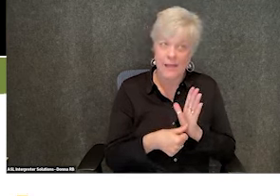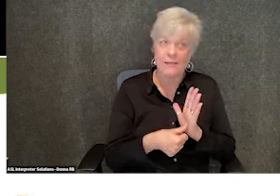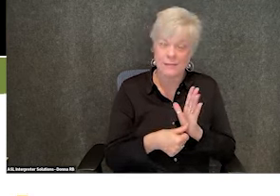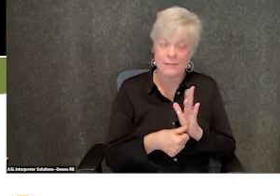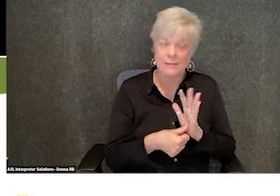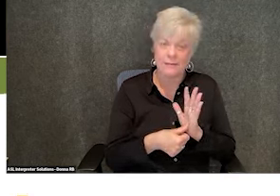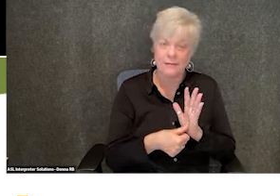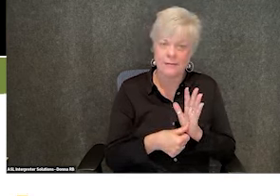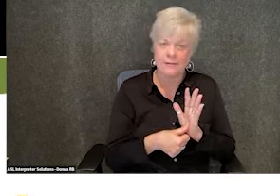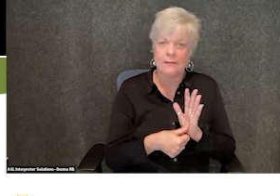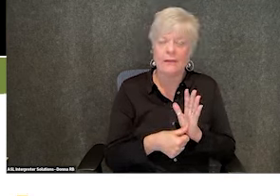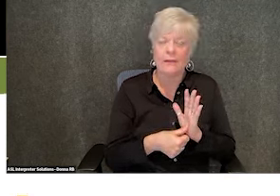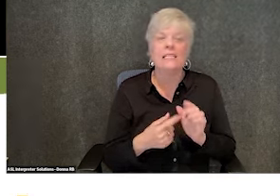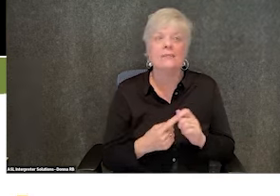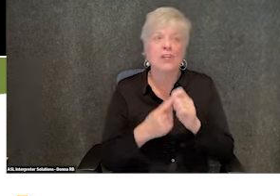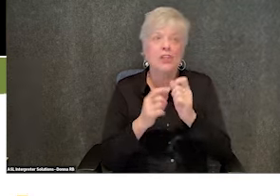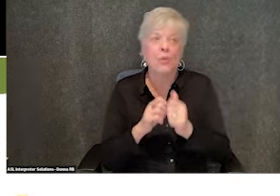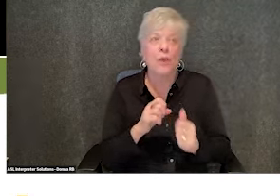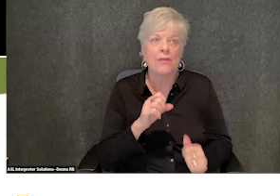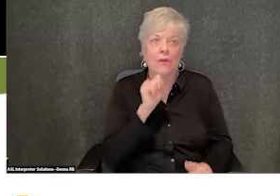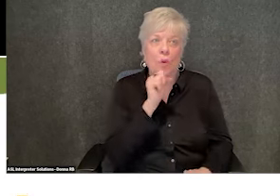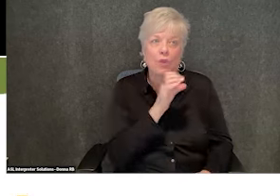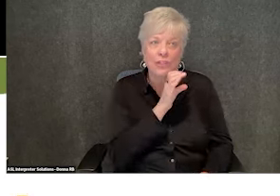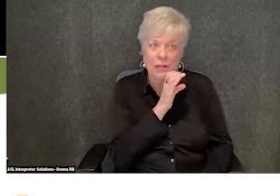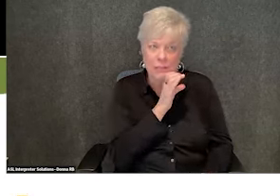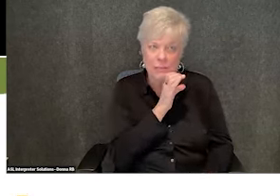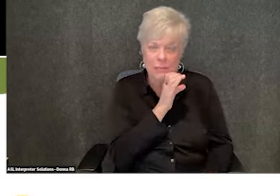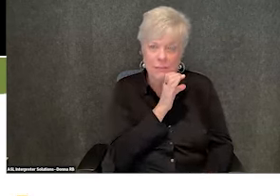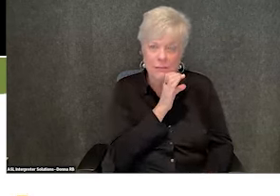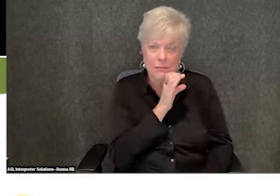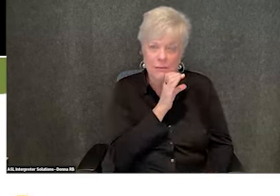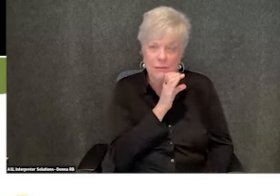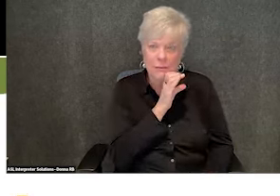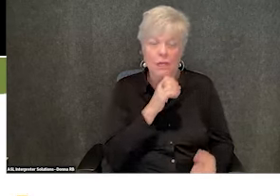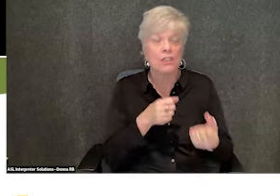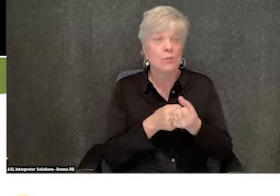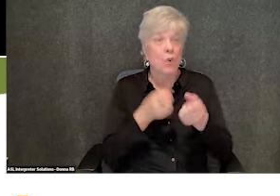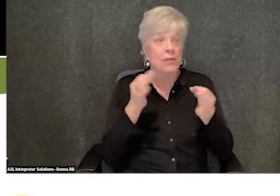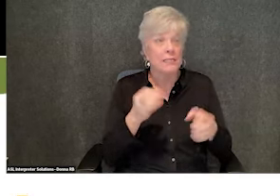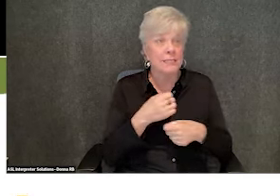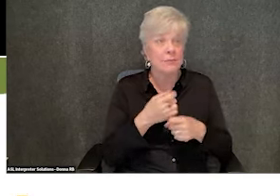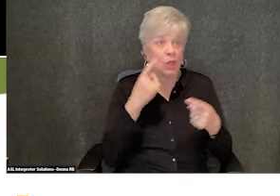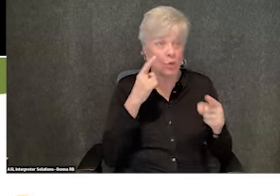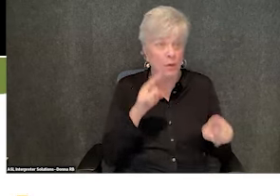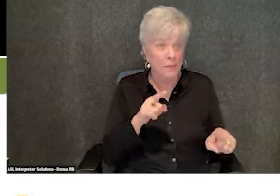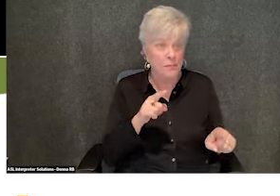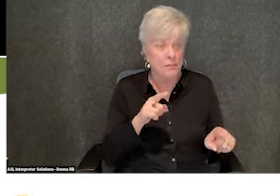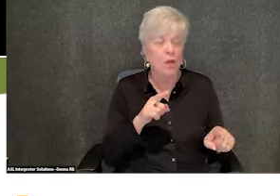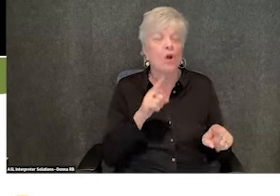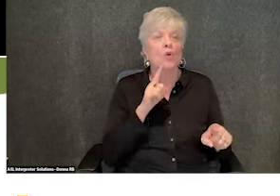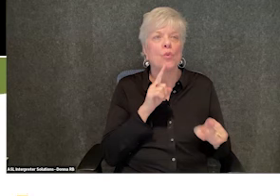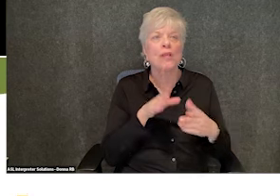cosa que me gusta enfatizar con esto y fue el caso de cierto con muchos adultos